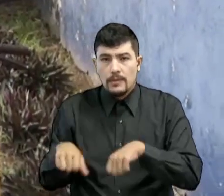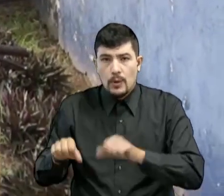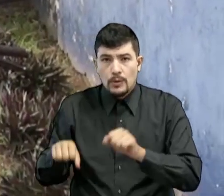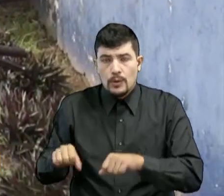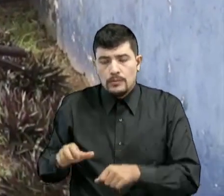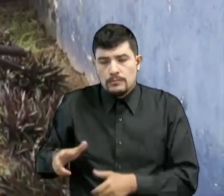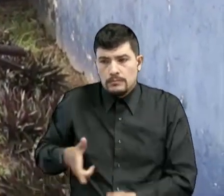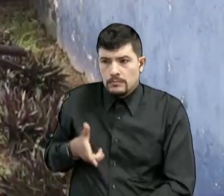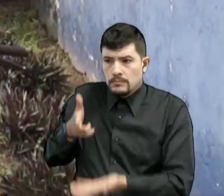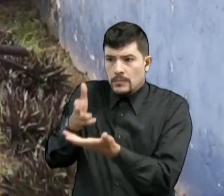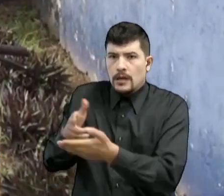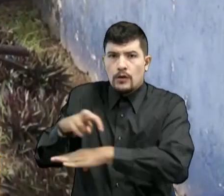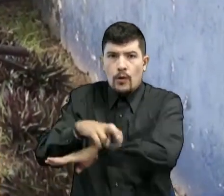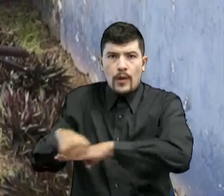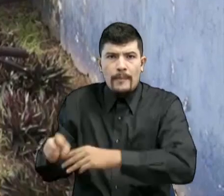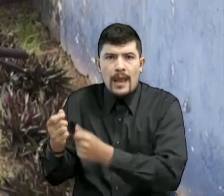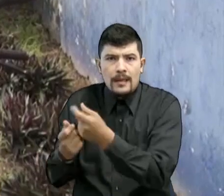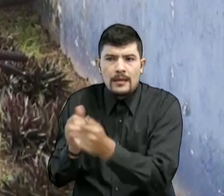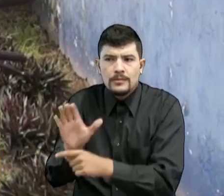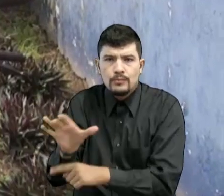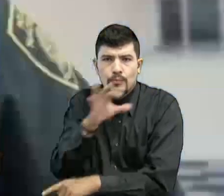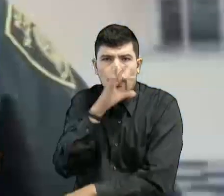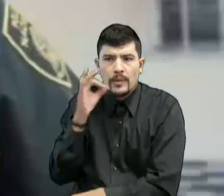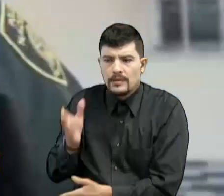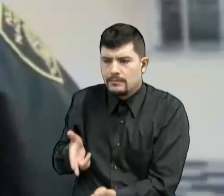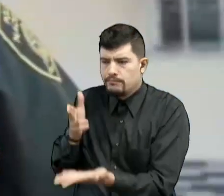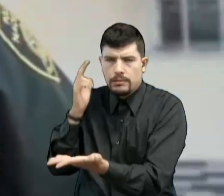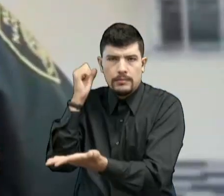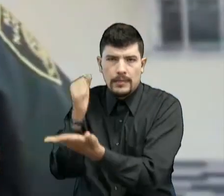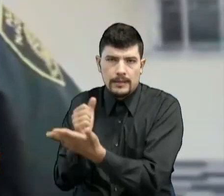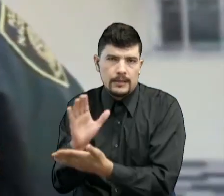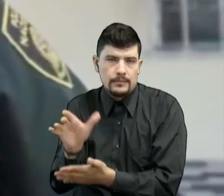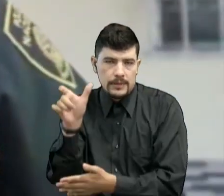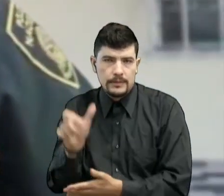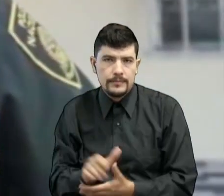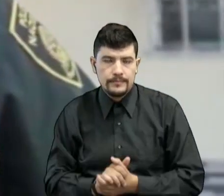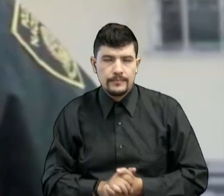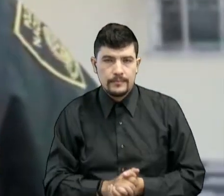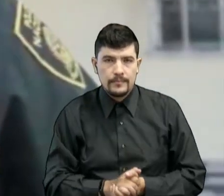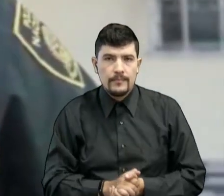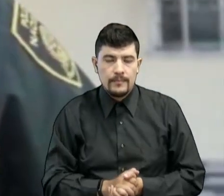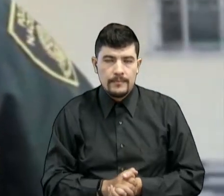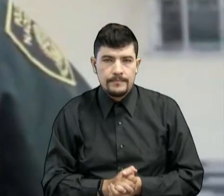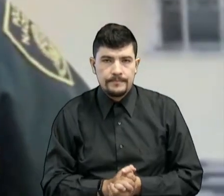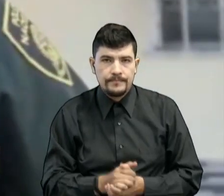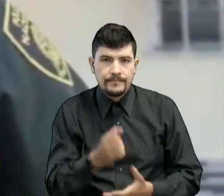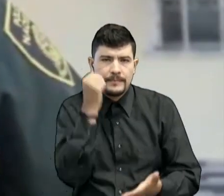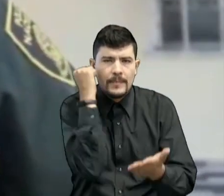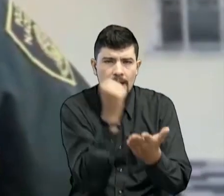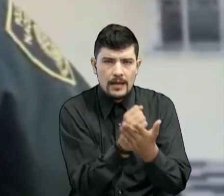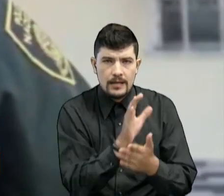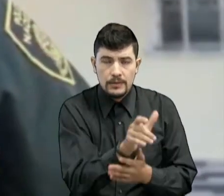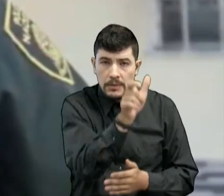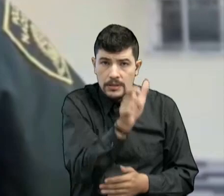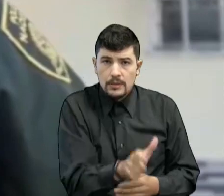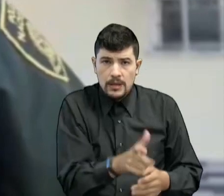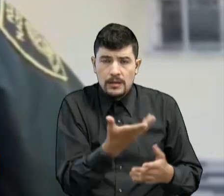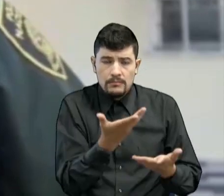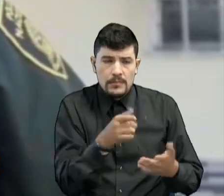una motocicleta. Desafortunadamente se presenta en el barrio Chico de la comuna número 5 un homicidio de una persona